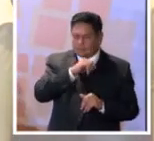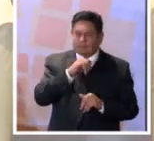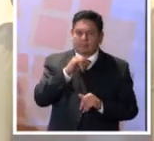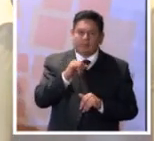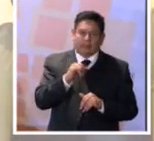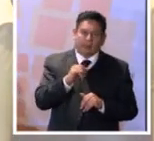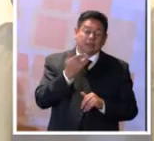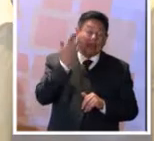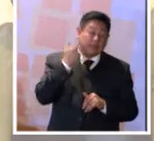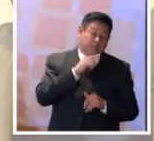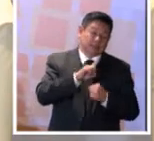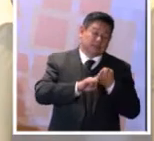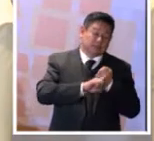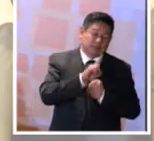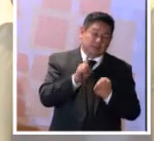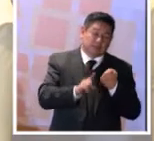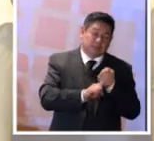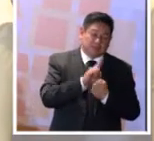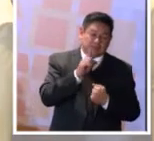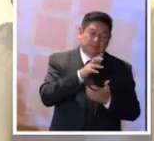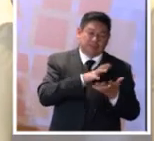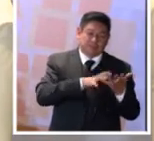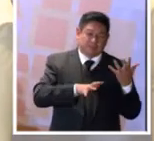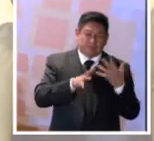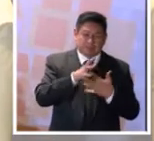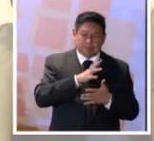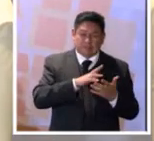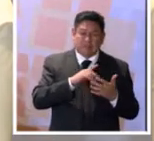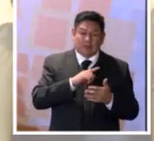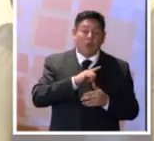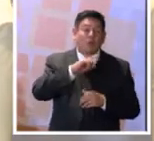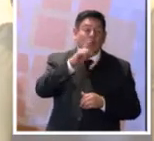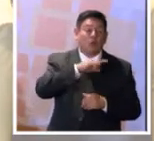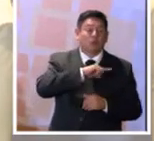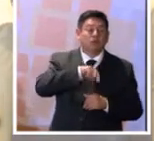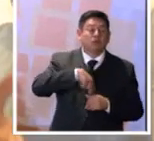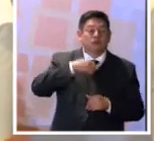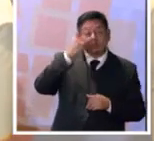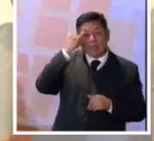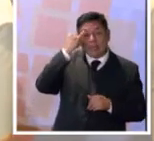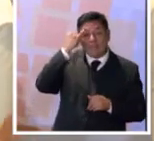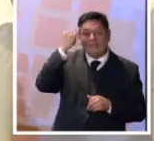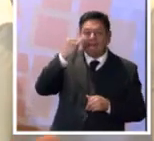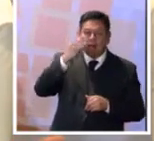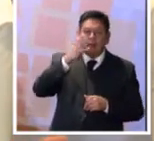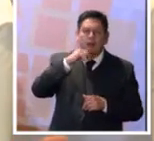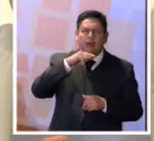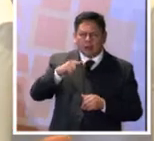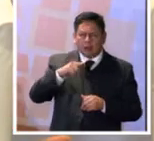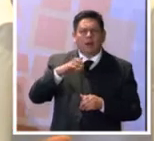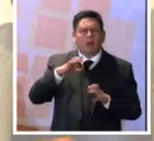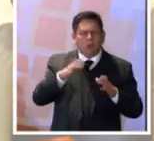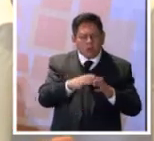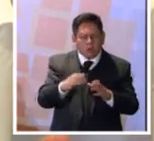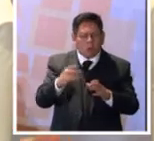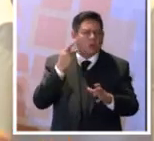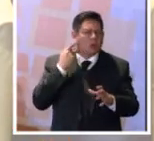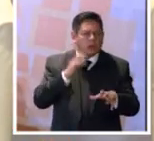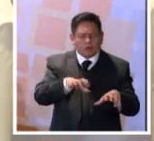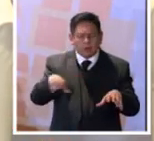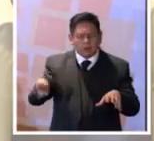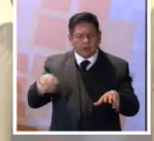leyes de cuotas, donde lo primero que se hizo fue restringir la legitimación para presentar los casos y tratarlos,